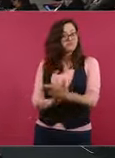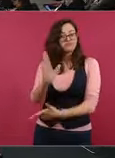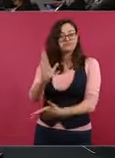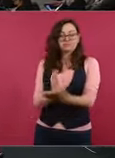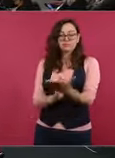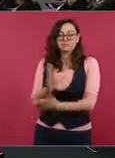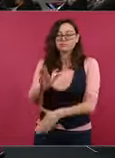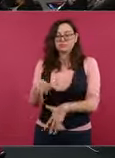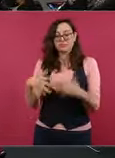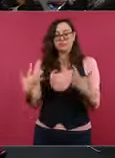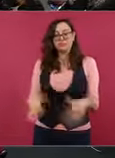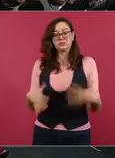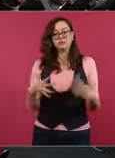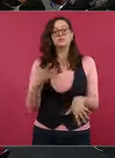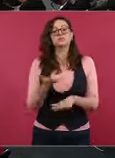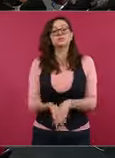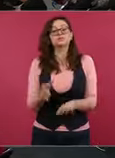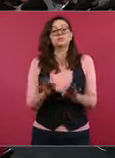Cortés,